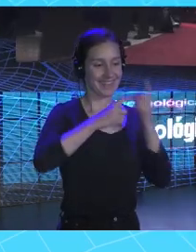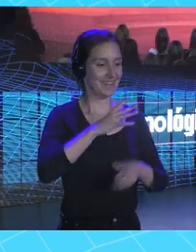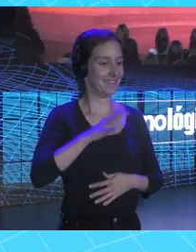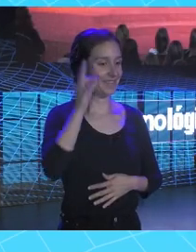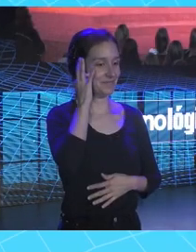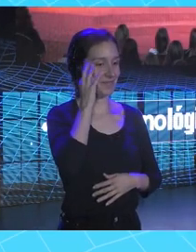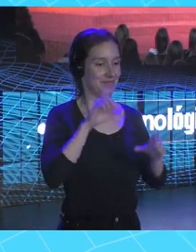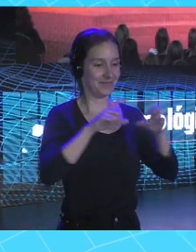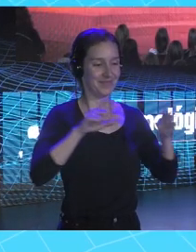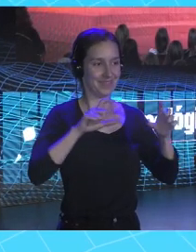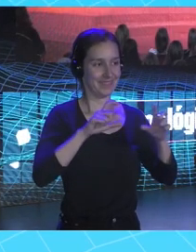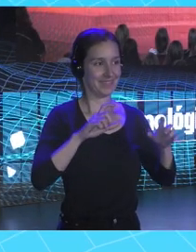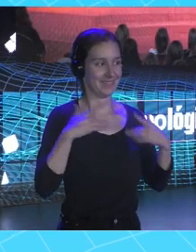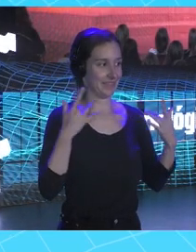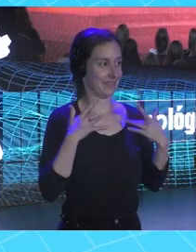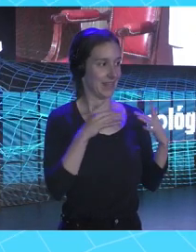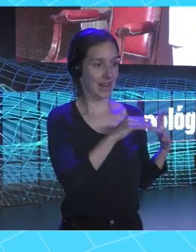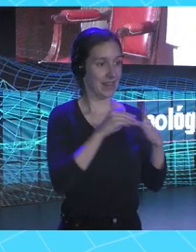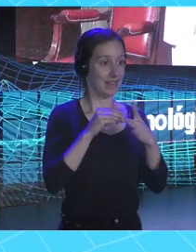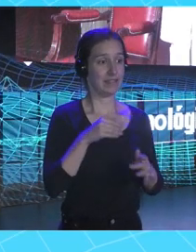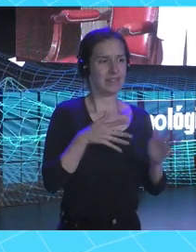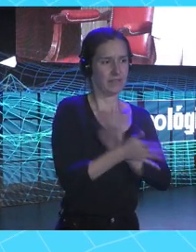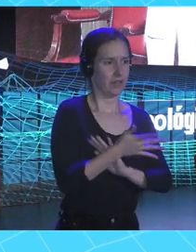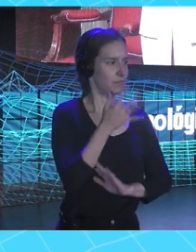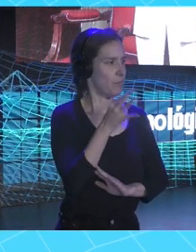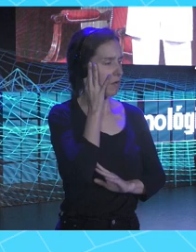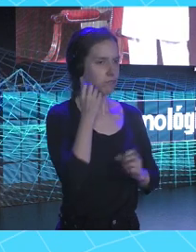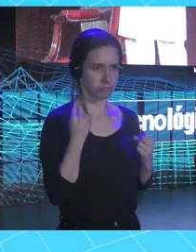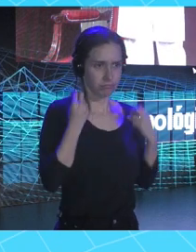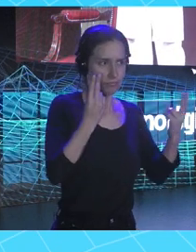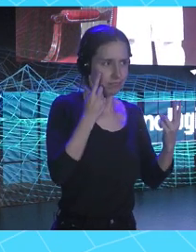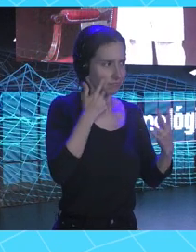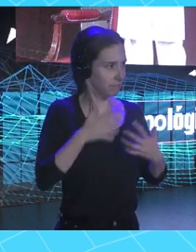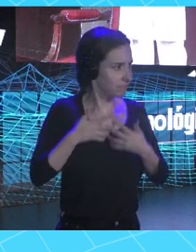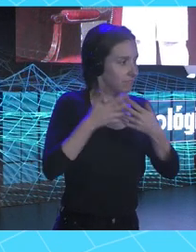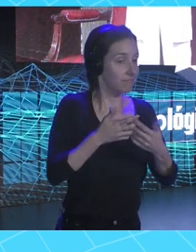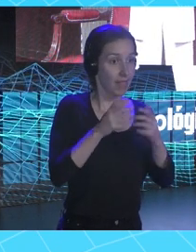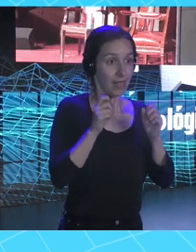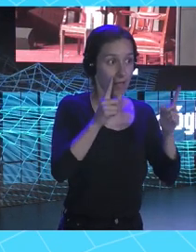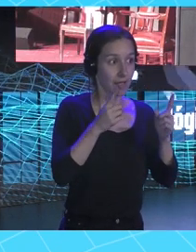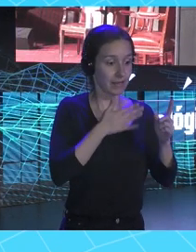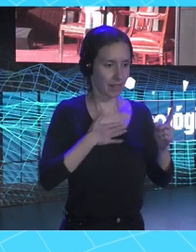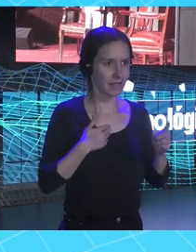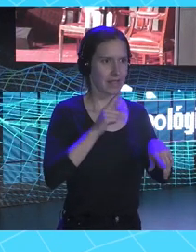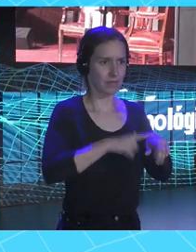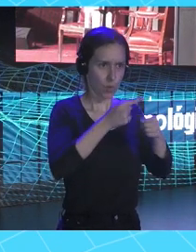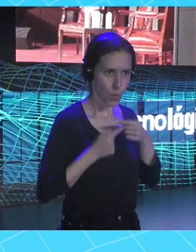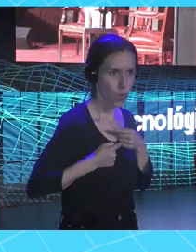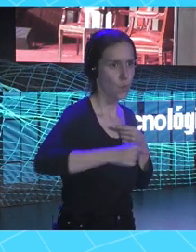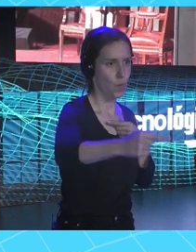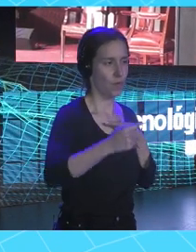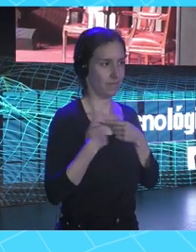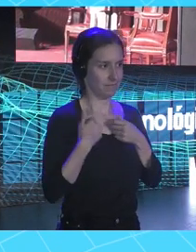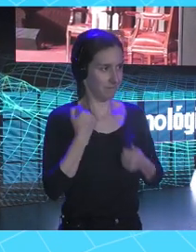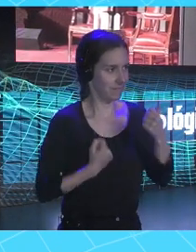significa mujer Levántate perseverar y darte cuenta que es una maratón no es un Sprint juntos y juntas estoy